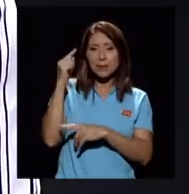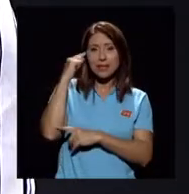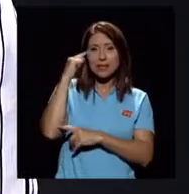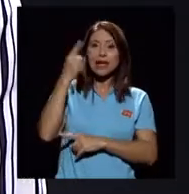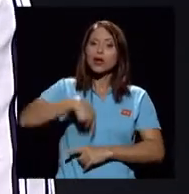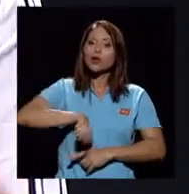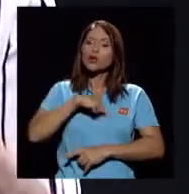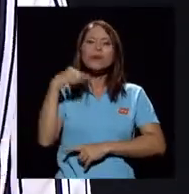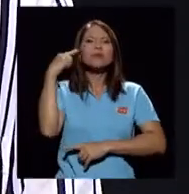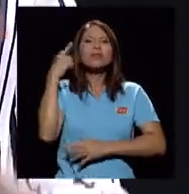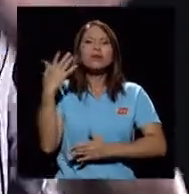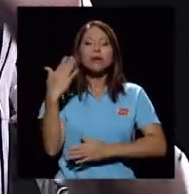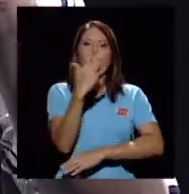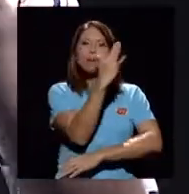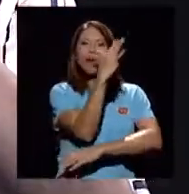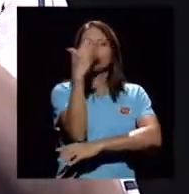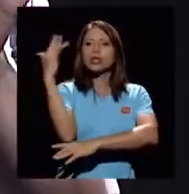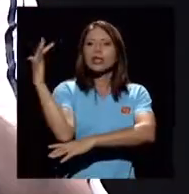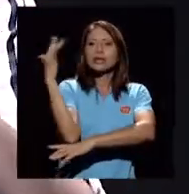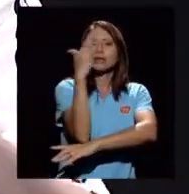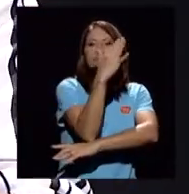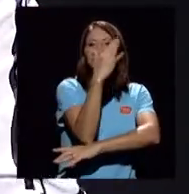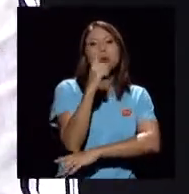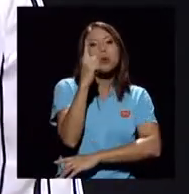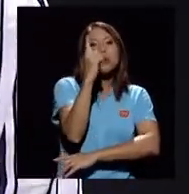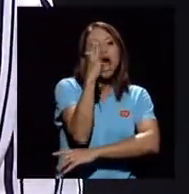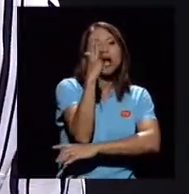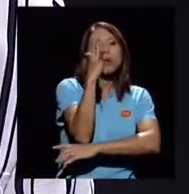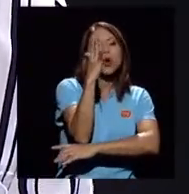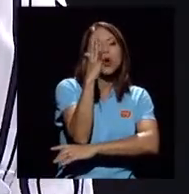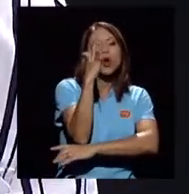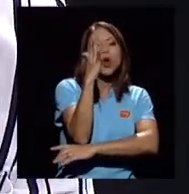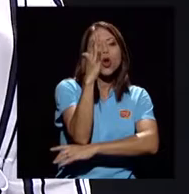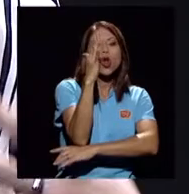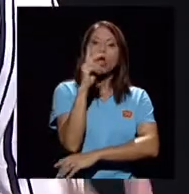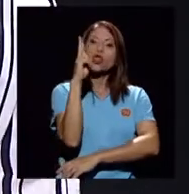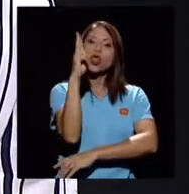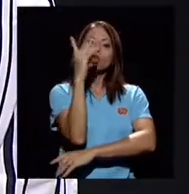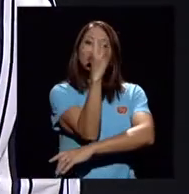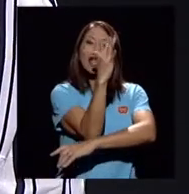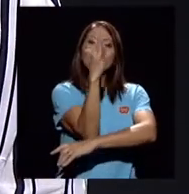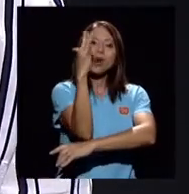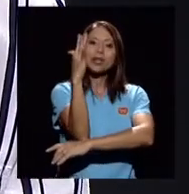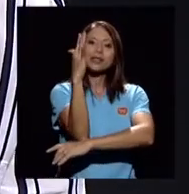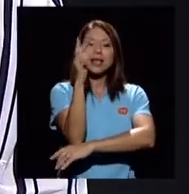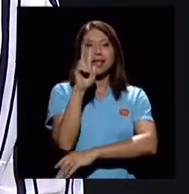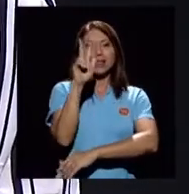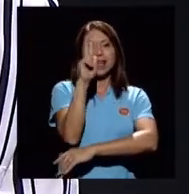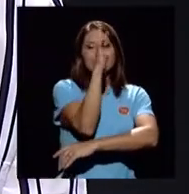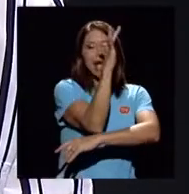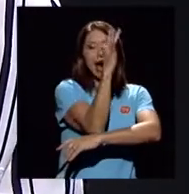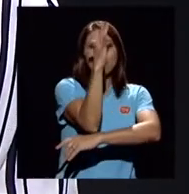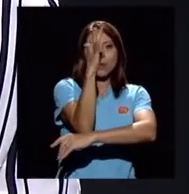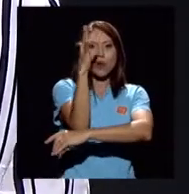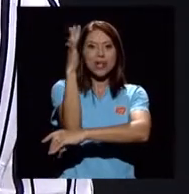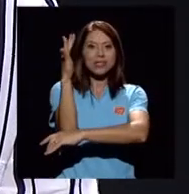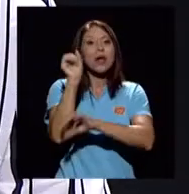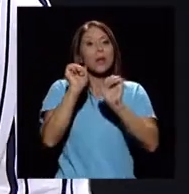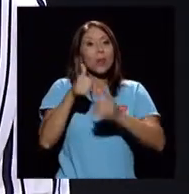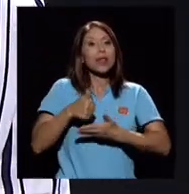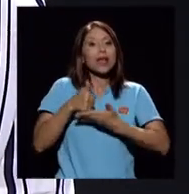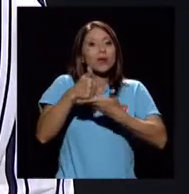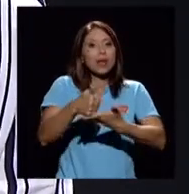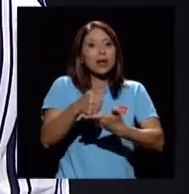bosques. Ciertamente un árbol, dos o tres, podrían ayudar, pero obviamente la ayuda es mucho más grande cuando estamos hablando de este